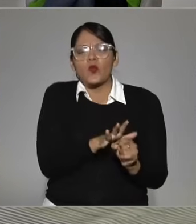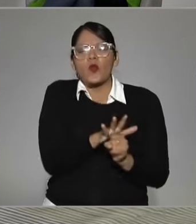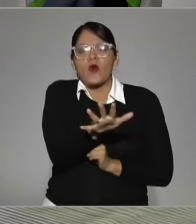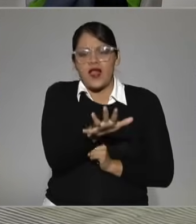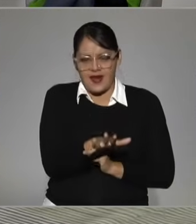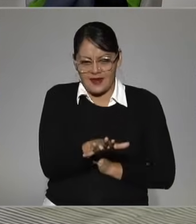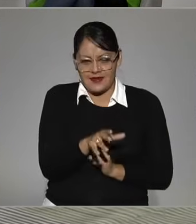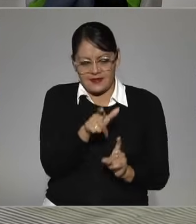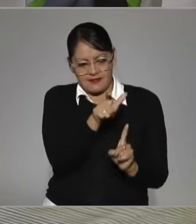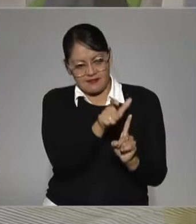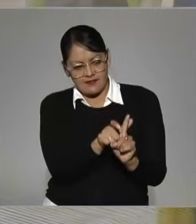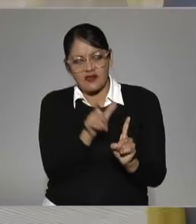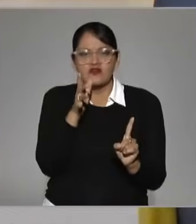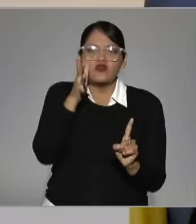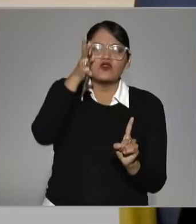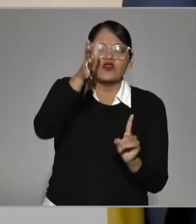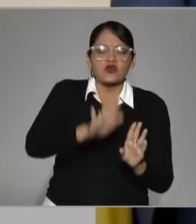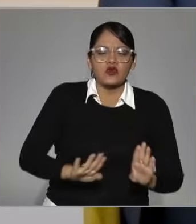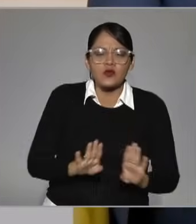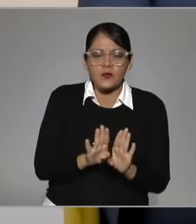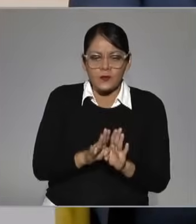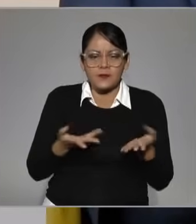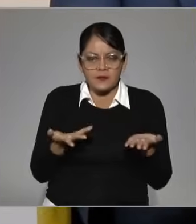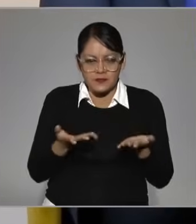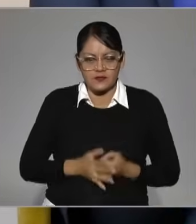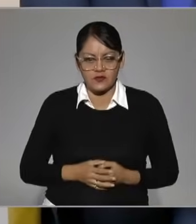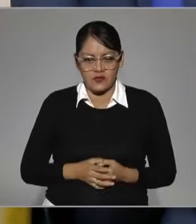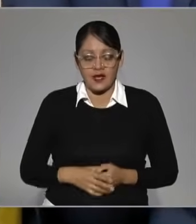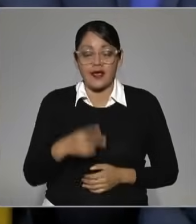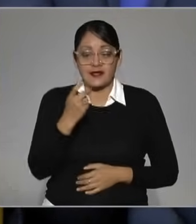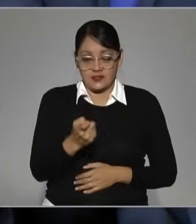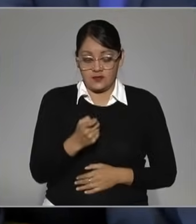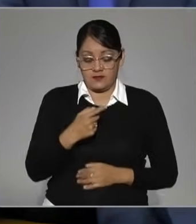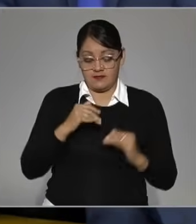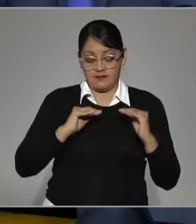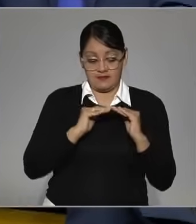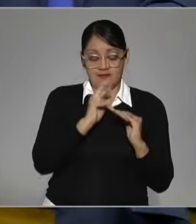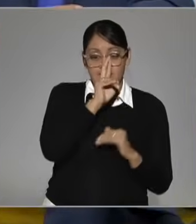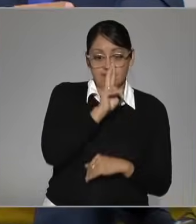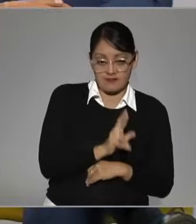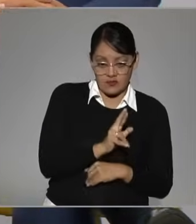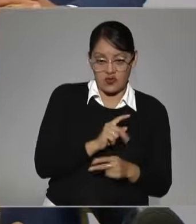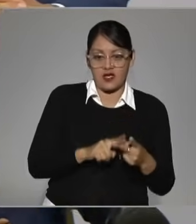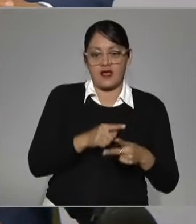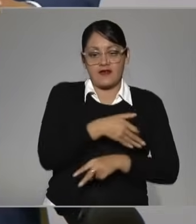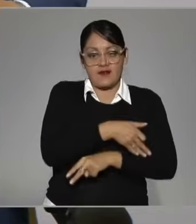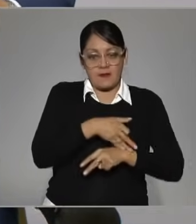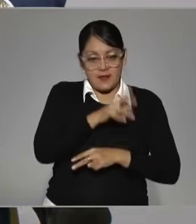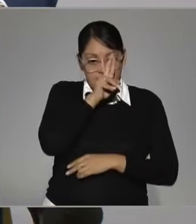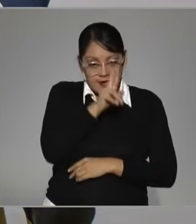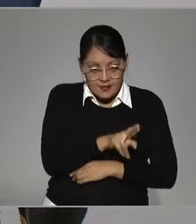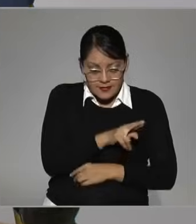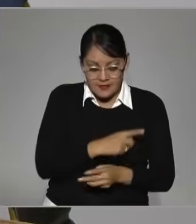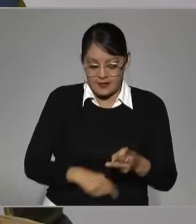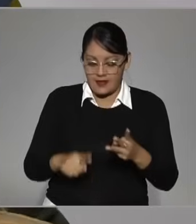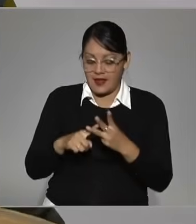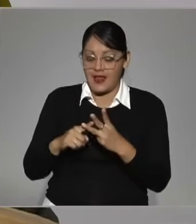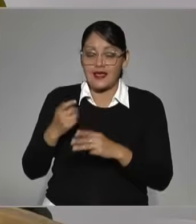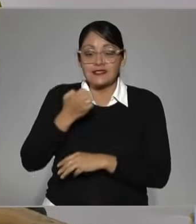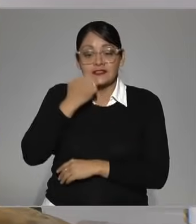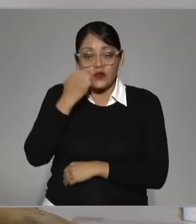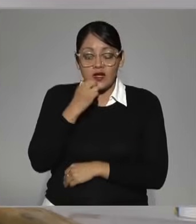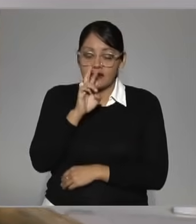persona quiero formar? Y a esto respondemos en la casa, en la familia, en la escuela, y